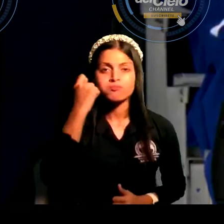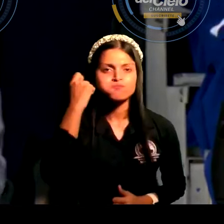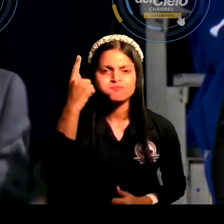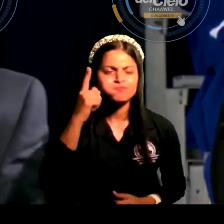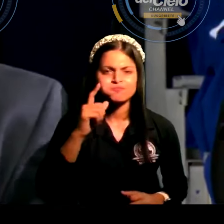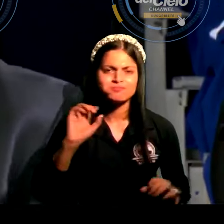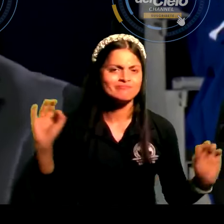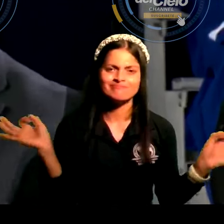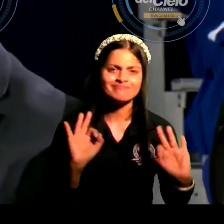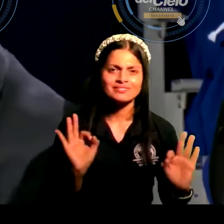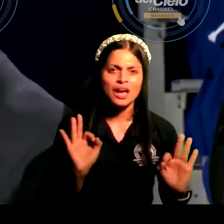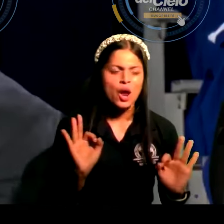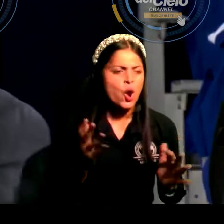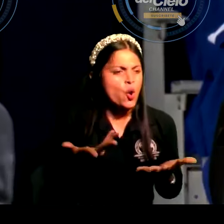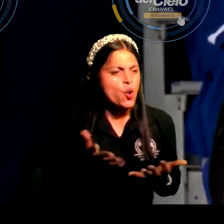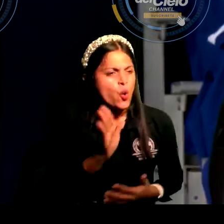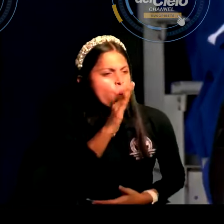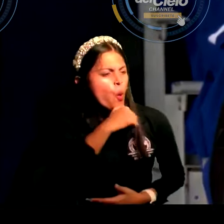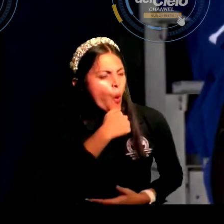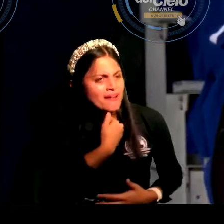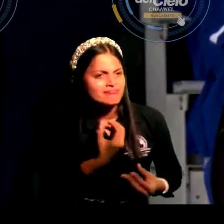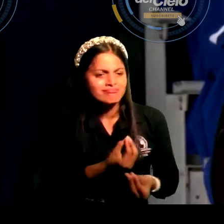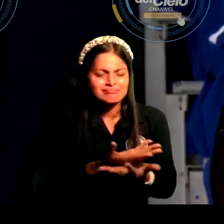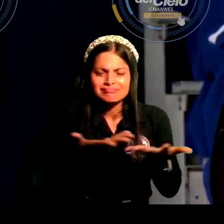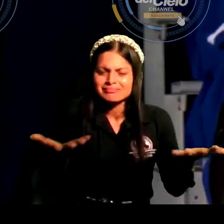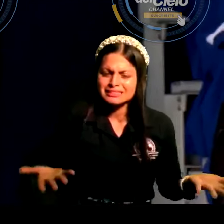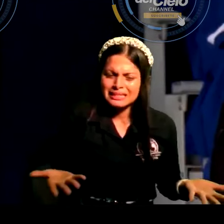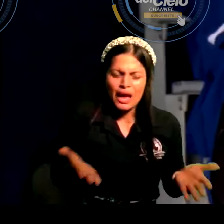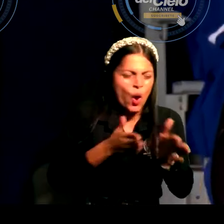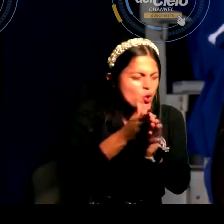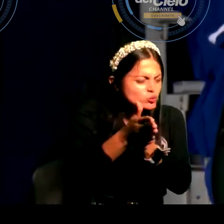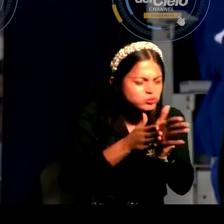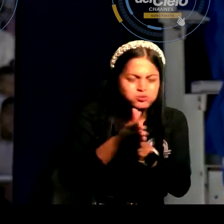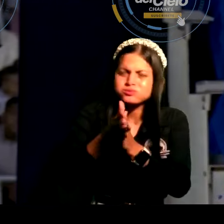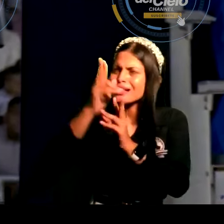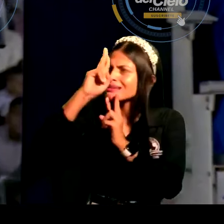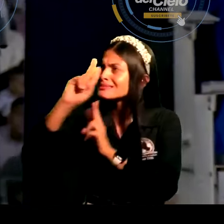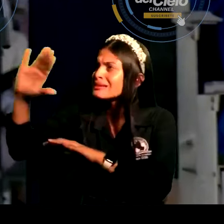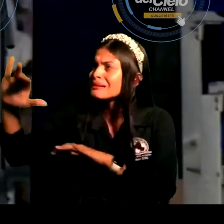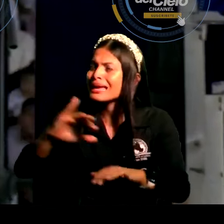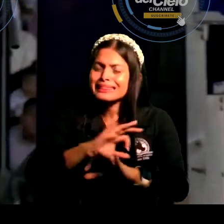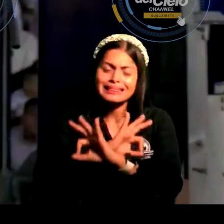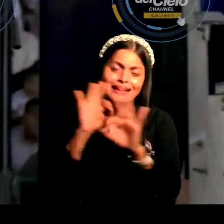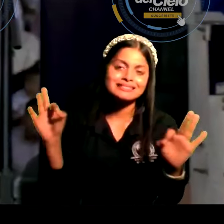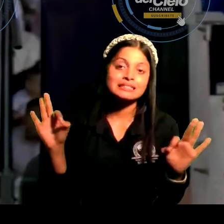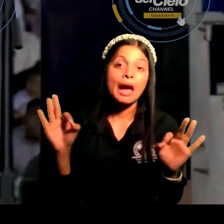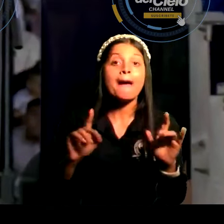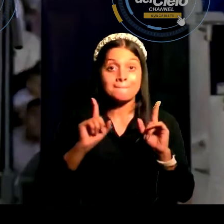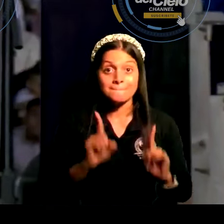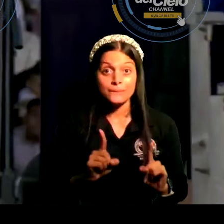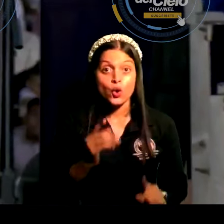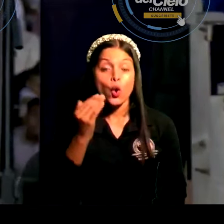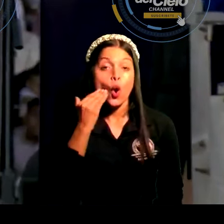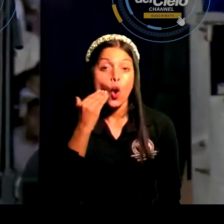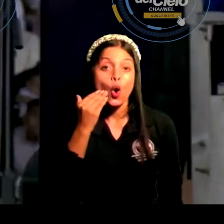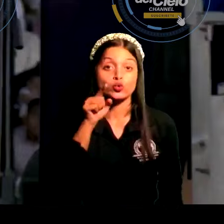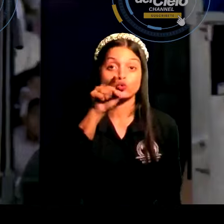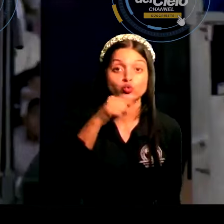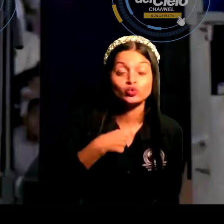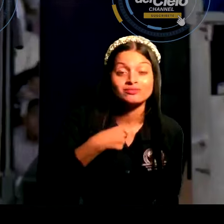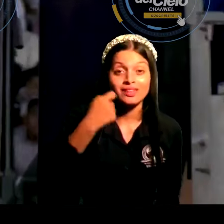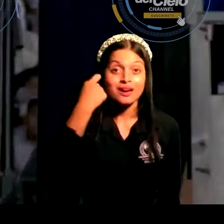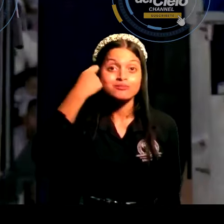no encuentra motivos para adorar y servir a Dios. Pero cuando uno entiende esto, hermano,